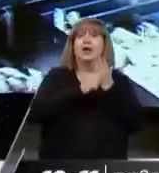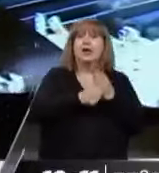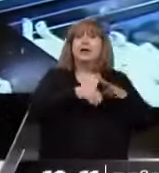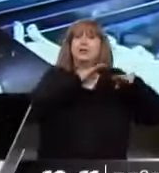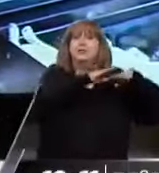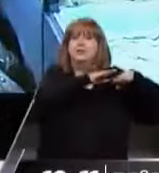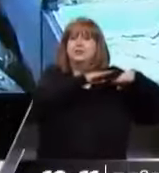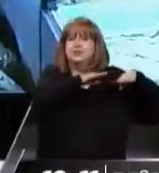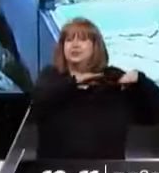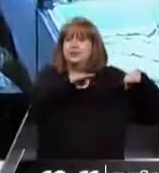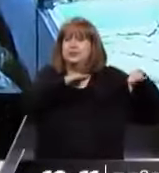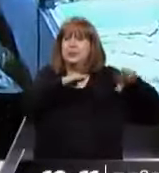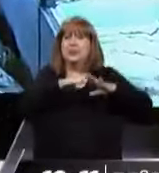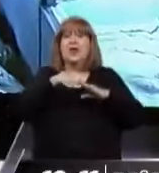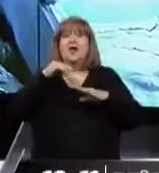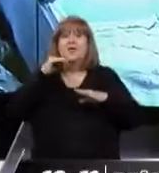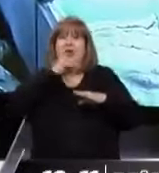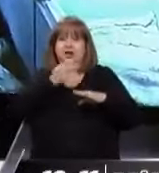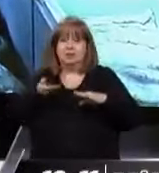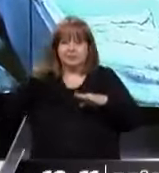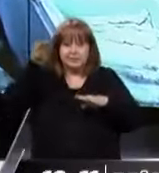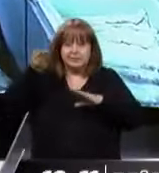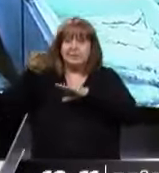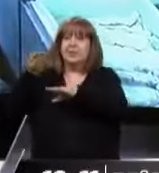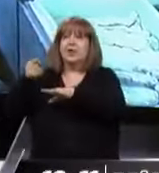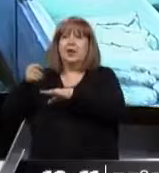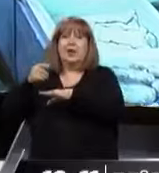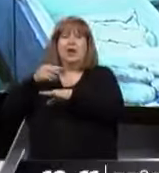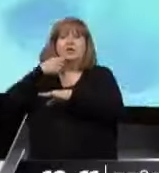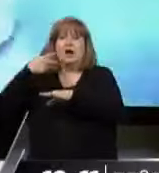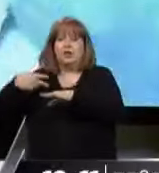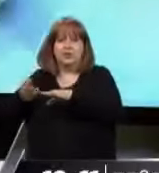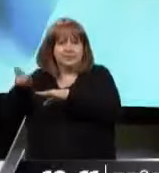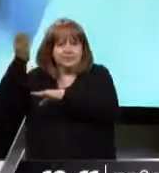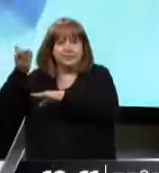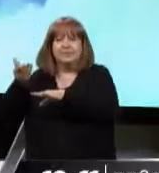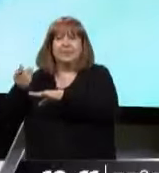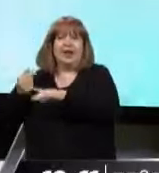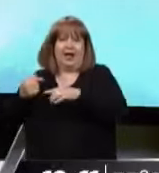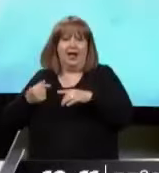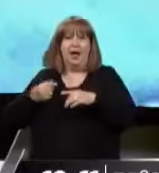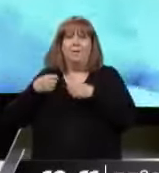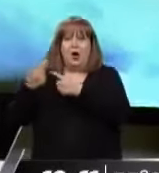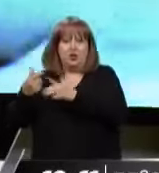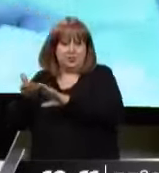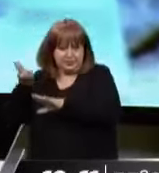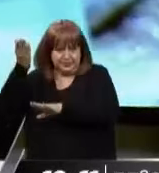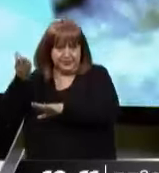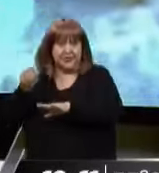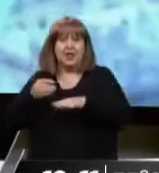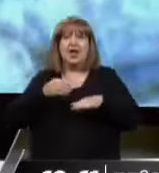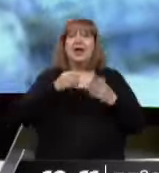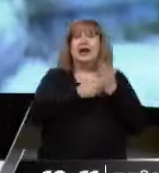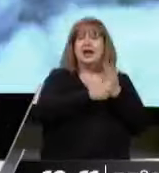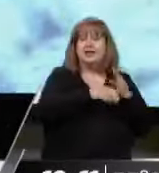del promedio inflacionario, el vino por encima del promedio inflacionario. Entonces se había vuelto difícil comprar ese tipo de elementos auxiliares al